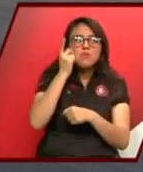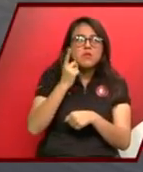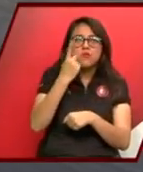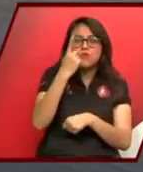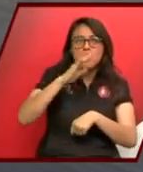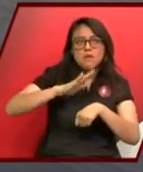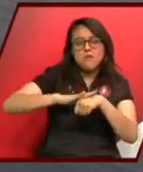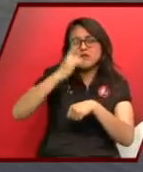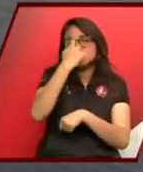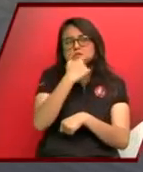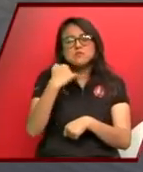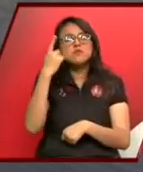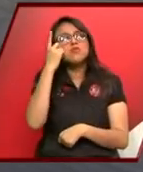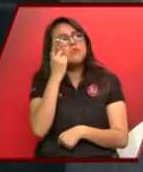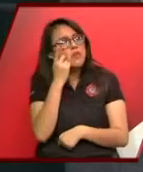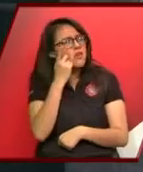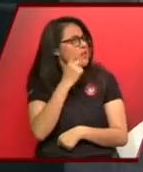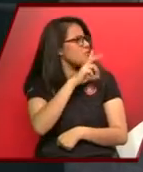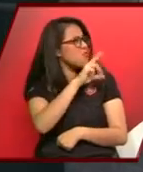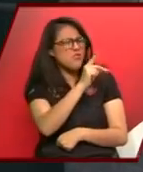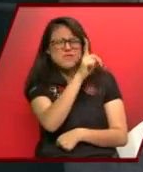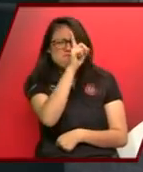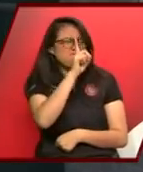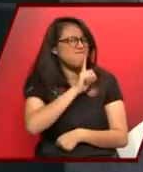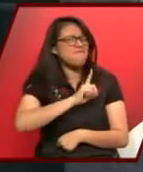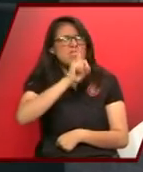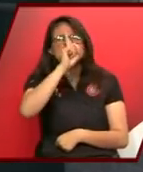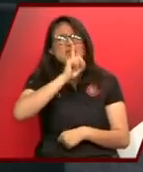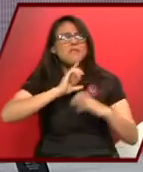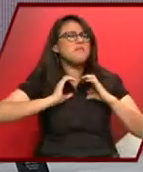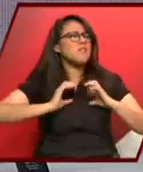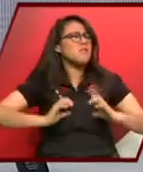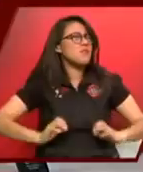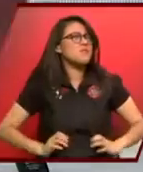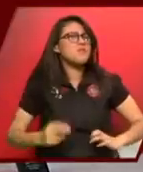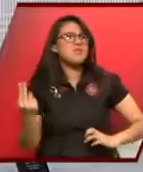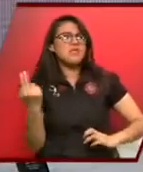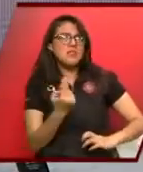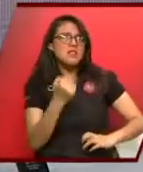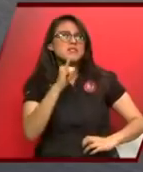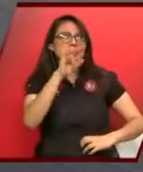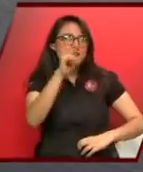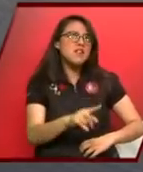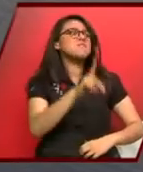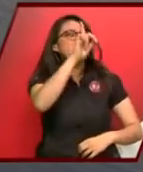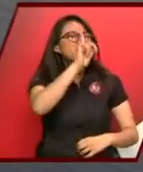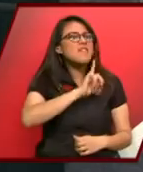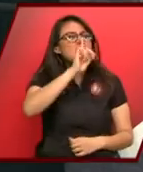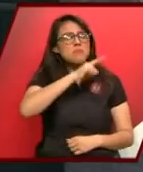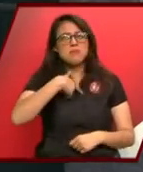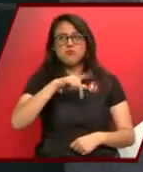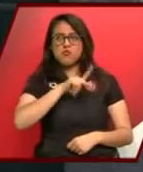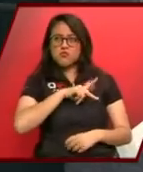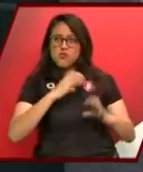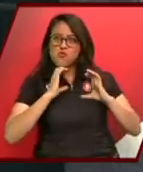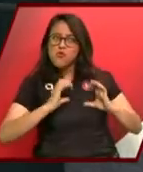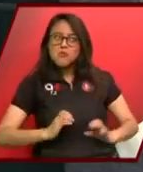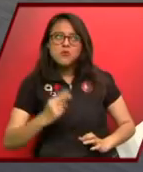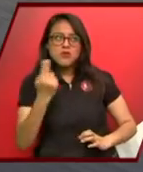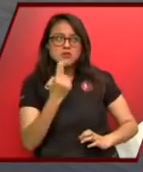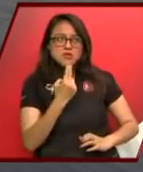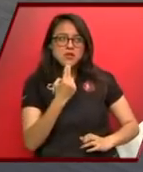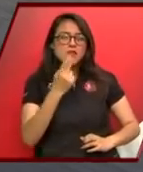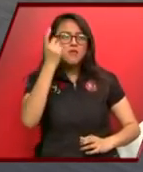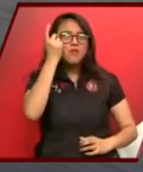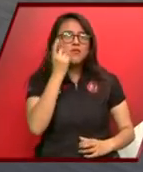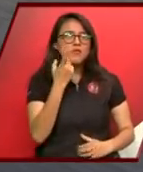una hora más? Eso es una falacia. Yo mi cuerpo sí, necesita... Sí, es una mentira. No, mi cuerpo necesita... ¿Duermes una hora